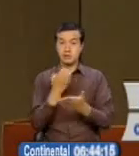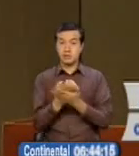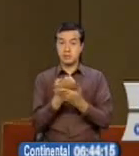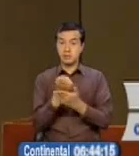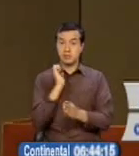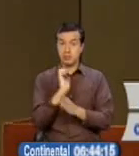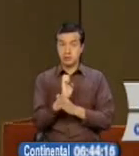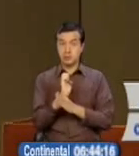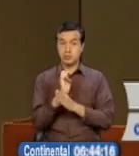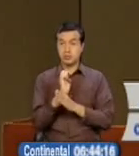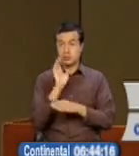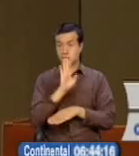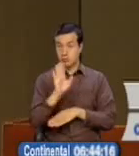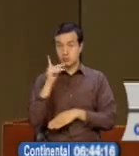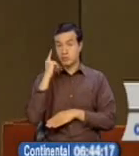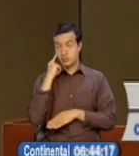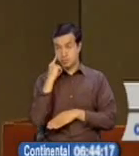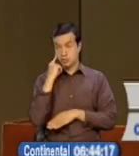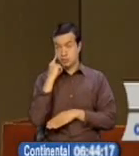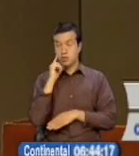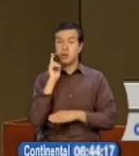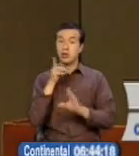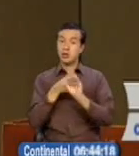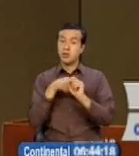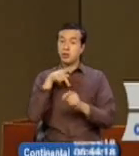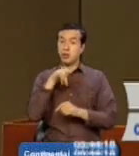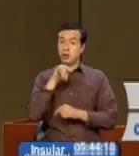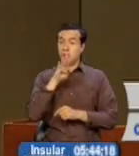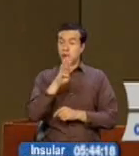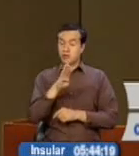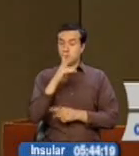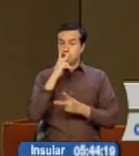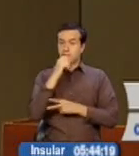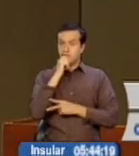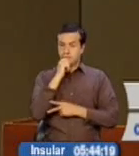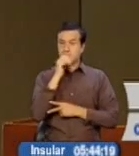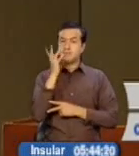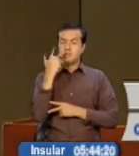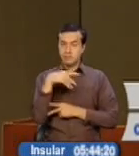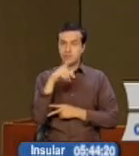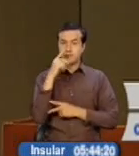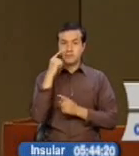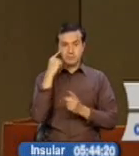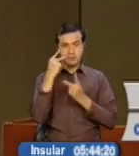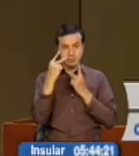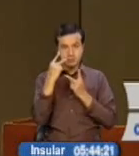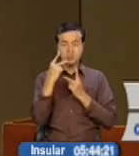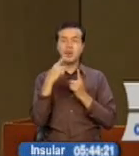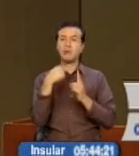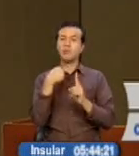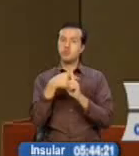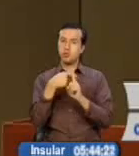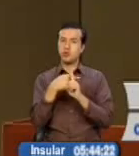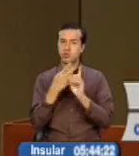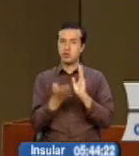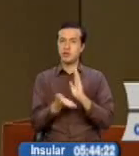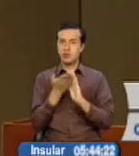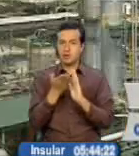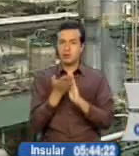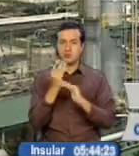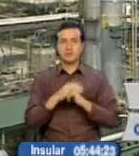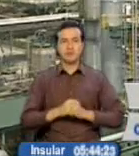país, medidas por su participación en el Producto Interno Bruto, muestran ya indicadores de un desempeño